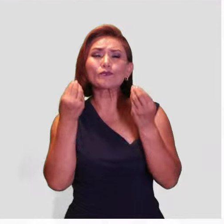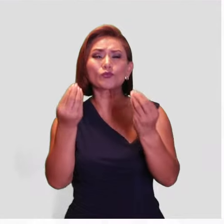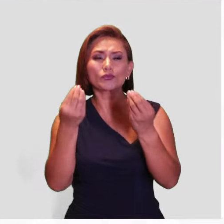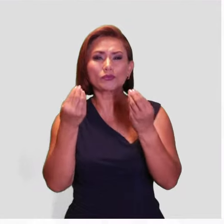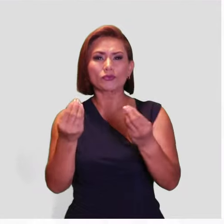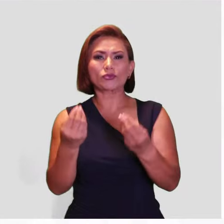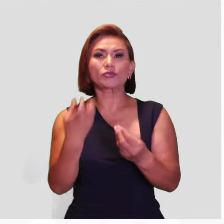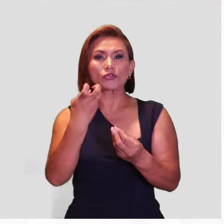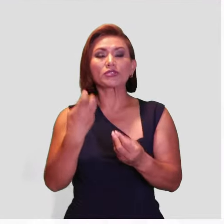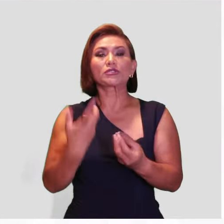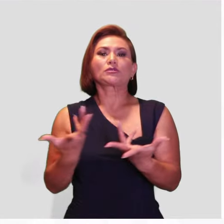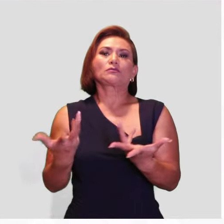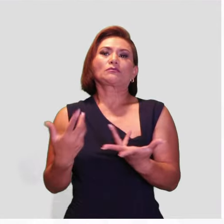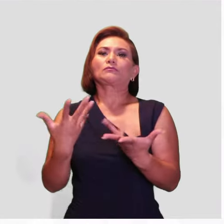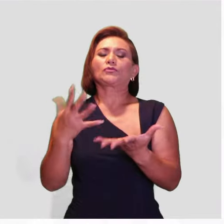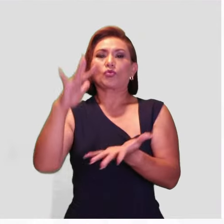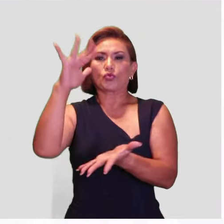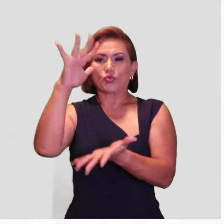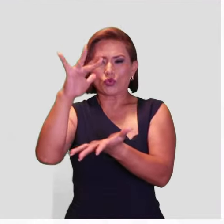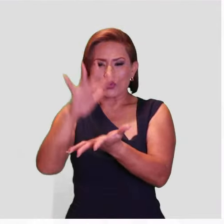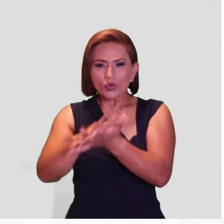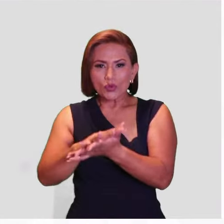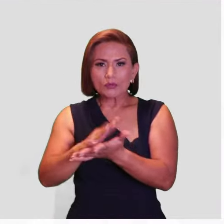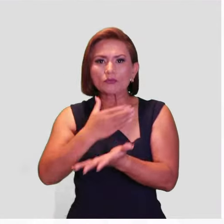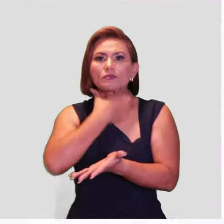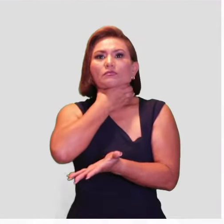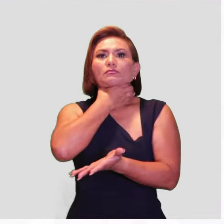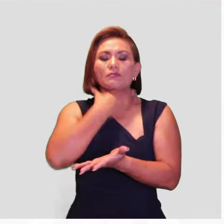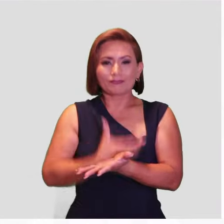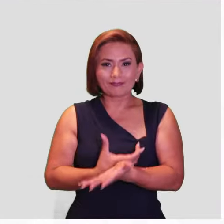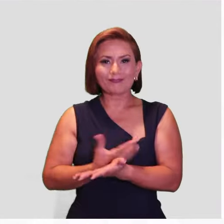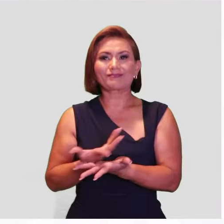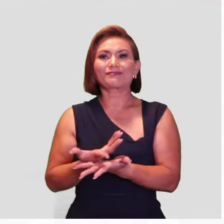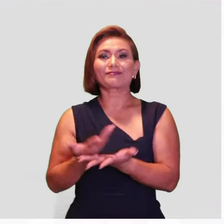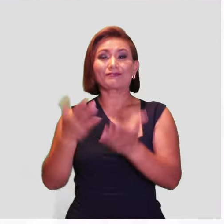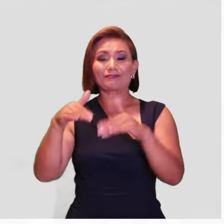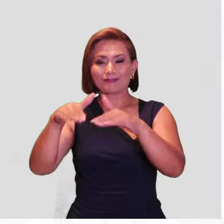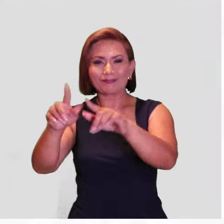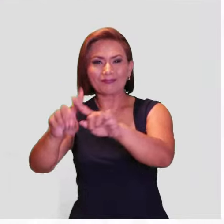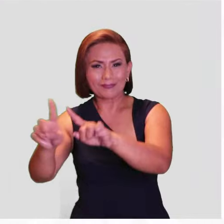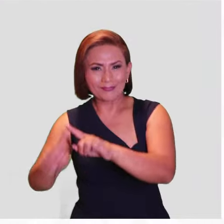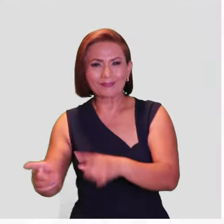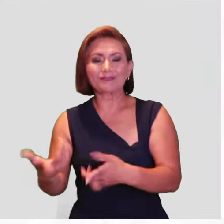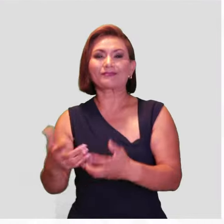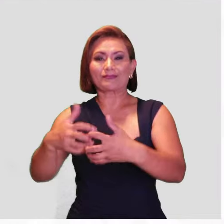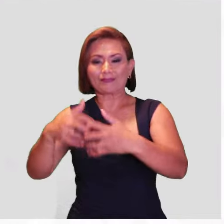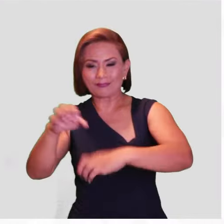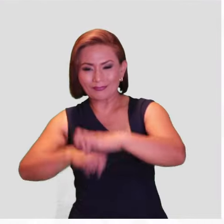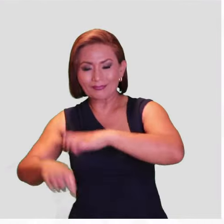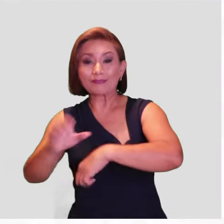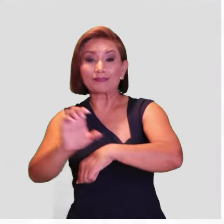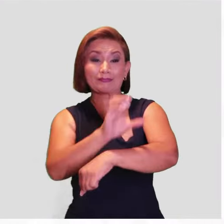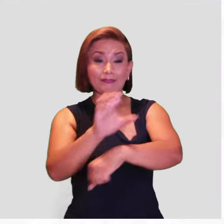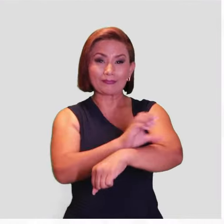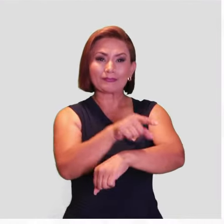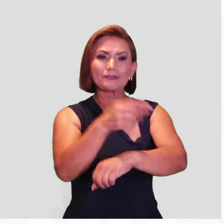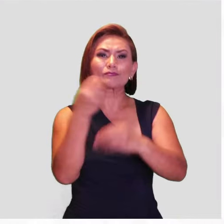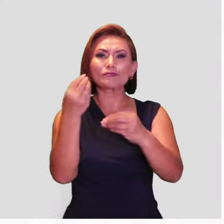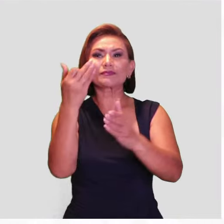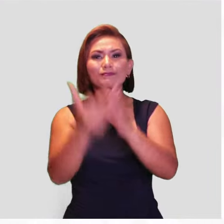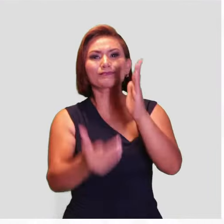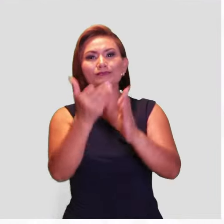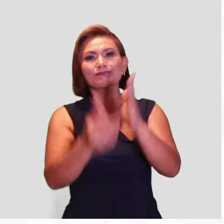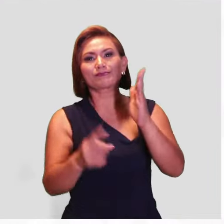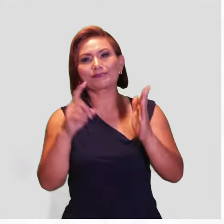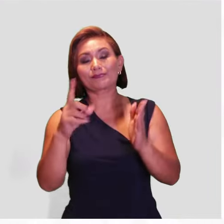crisis del agua en San Juan del Río. Desde la producción manufacturera hasta la generación de energía, muchas empresas dependen del agua